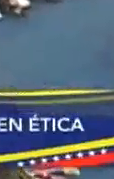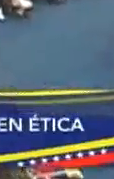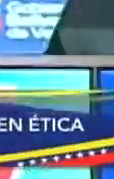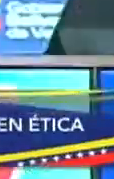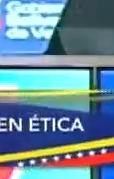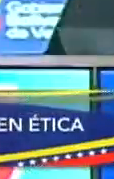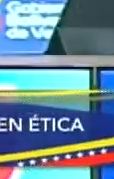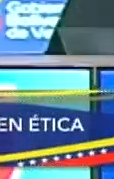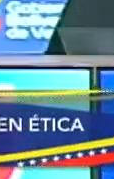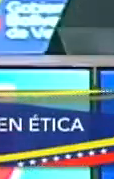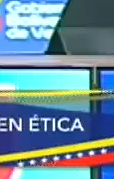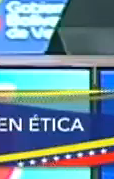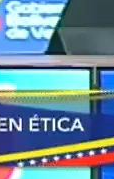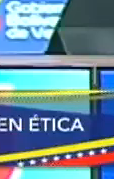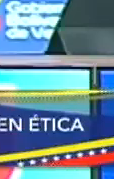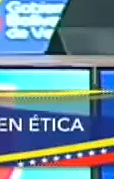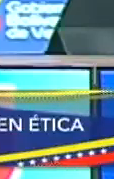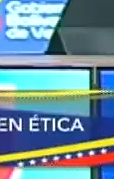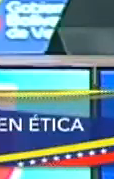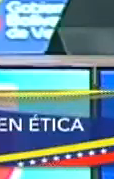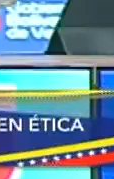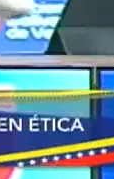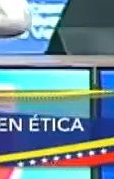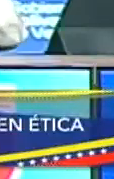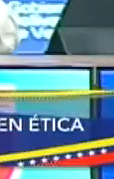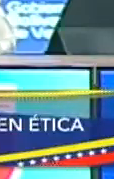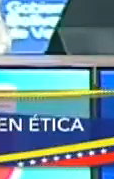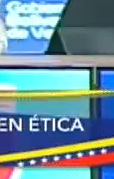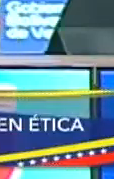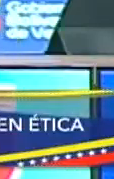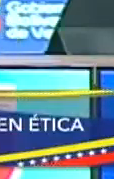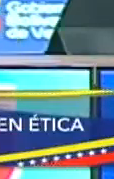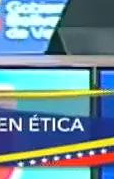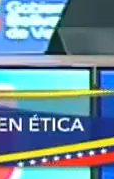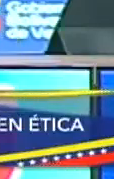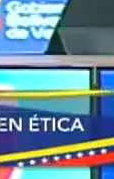Todo el que se gradúa debe hacer un examen de conciencia,